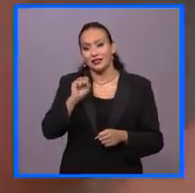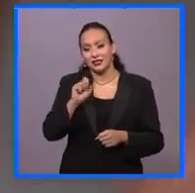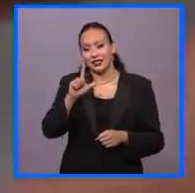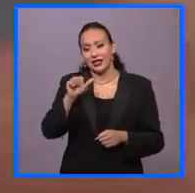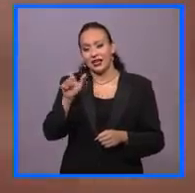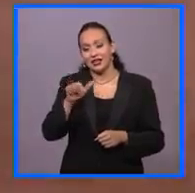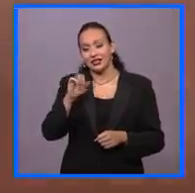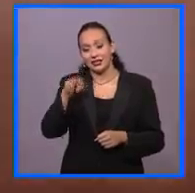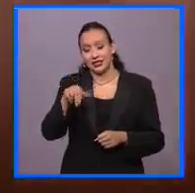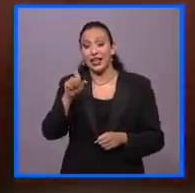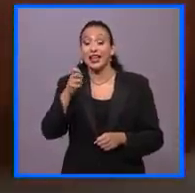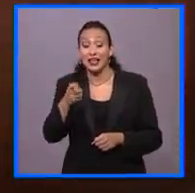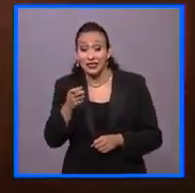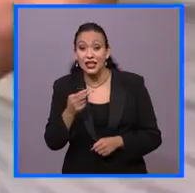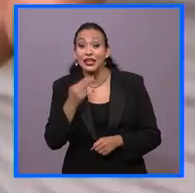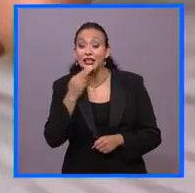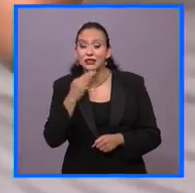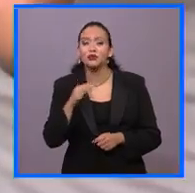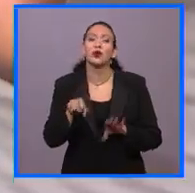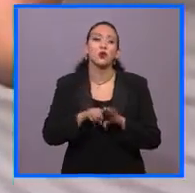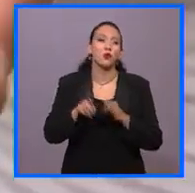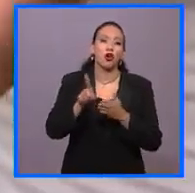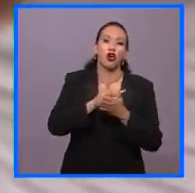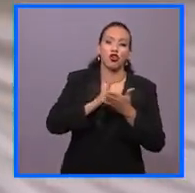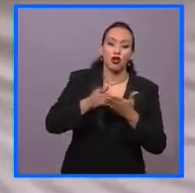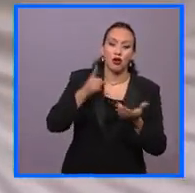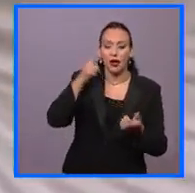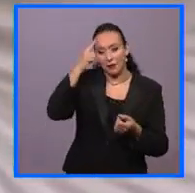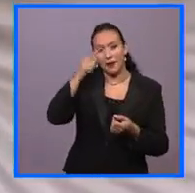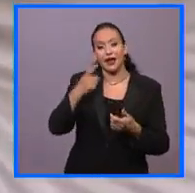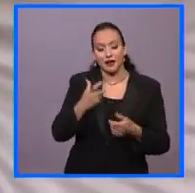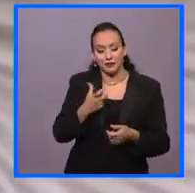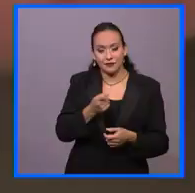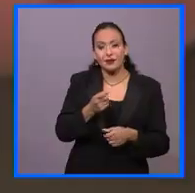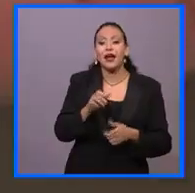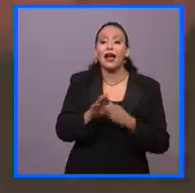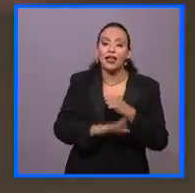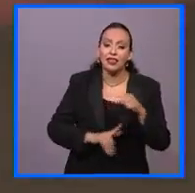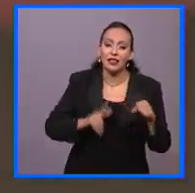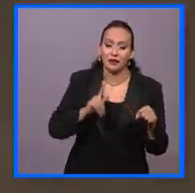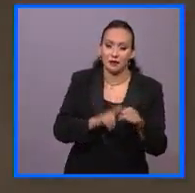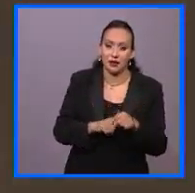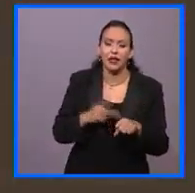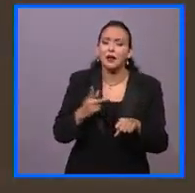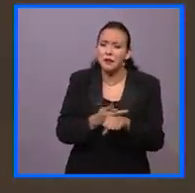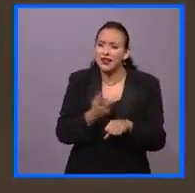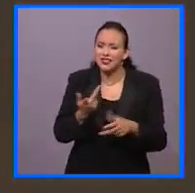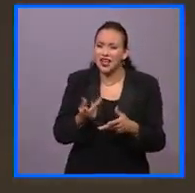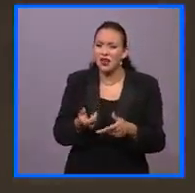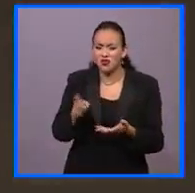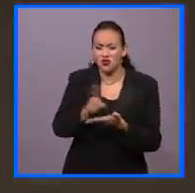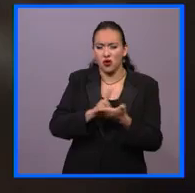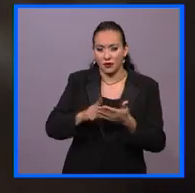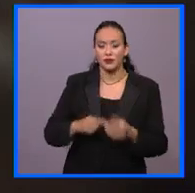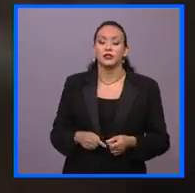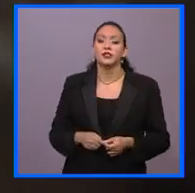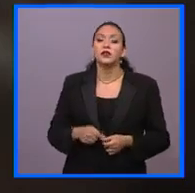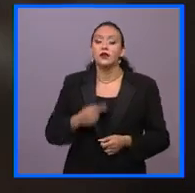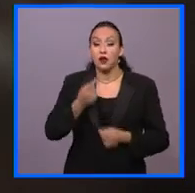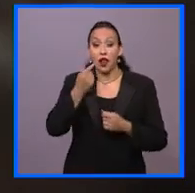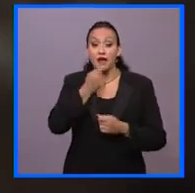sedante utilizado exclusivamente en la medicina veterinaria. Su consumo genera euforia, sedación, sequedad de